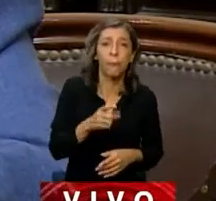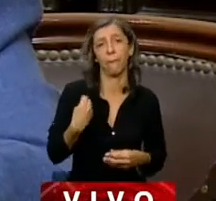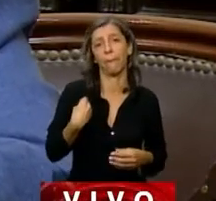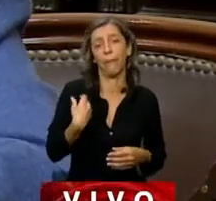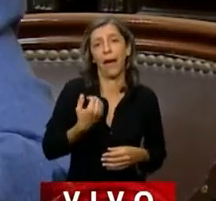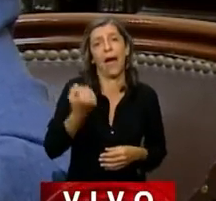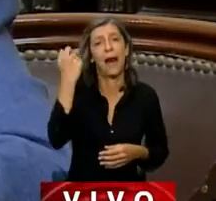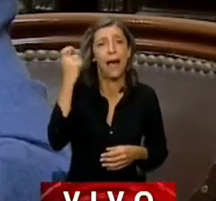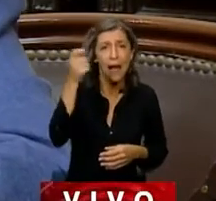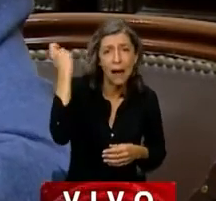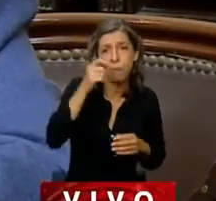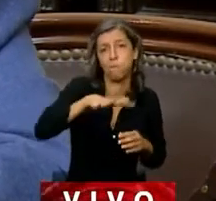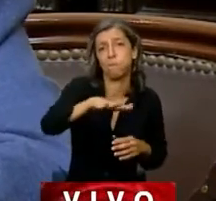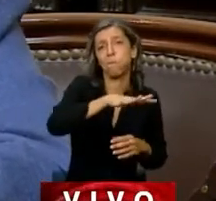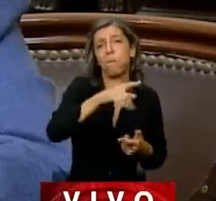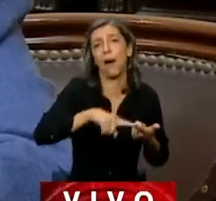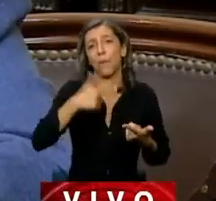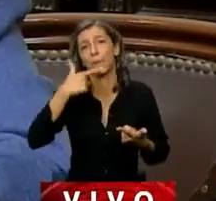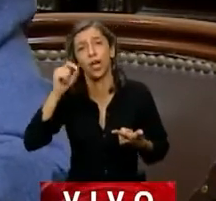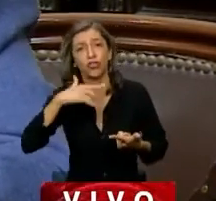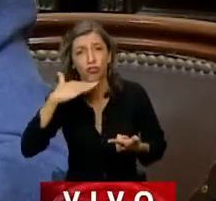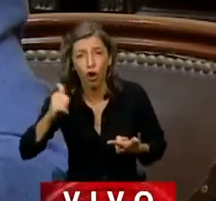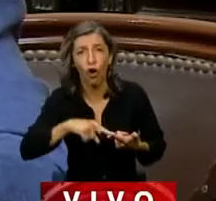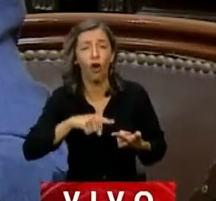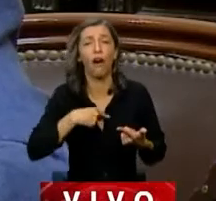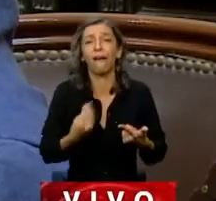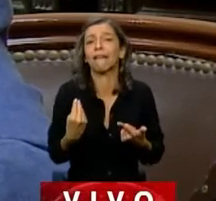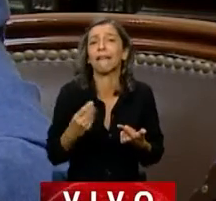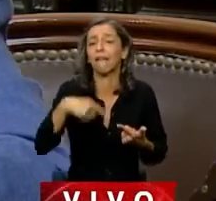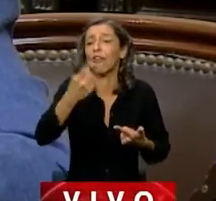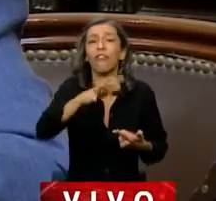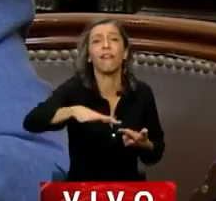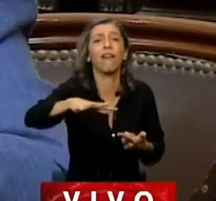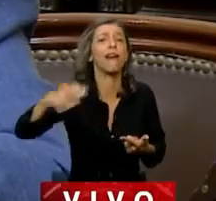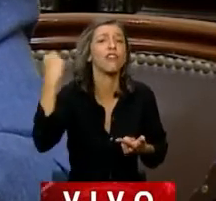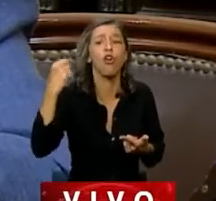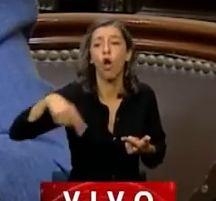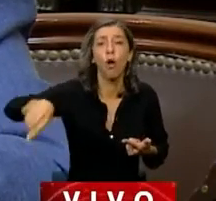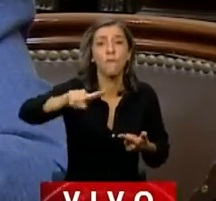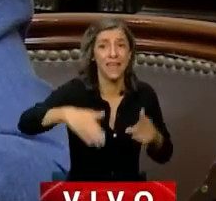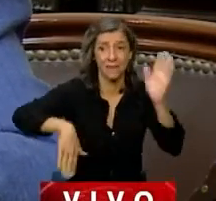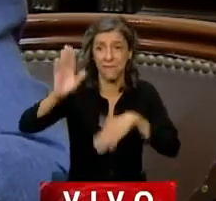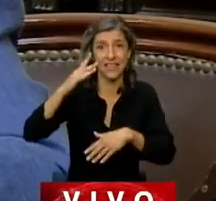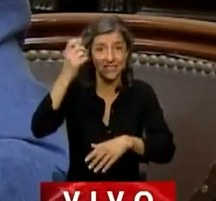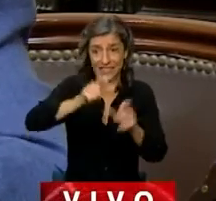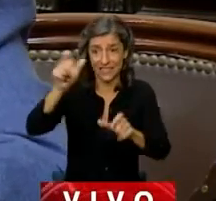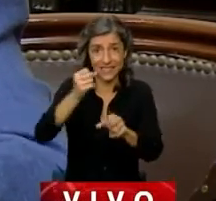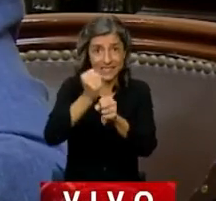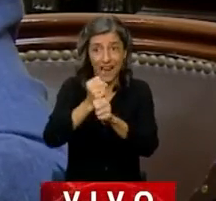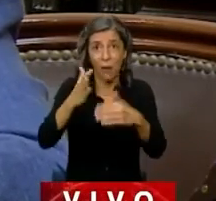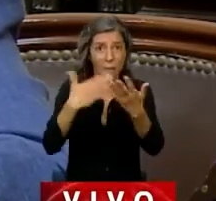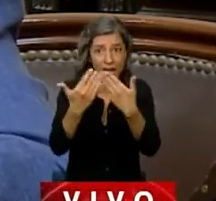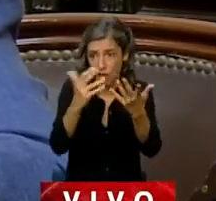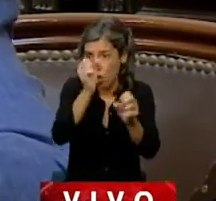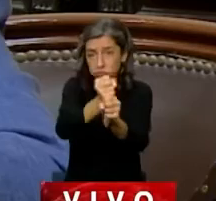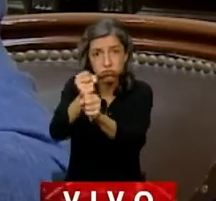dólar soja. ¿Qué pasa con las economías regionales que son las que concentran la mayor cantidad de mano de obra? ¿Qué pasa con todo ese tipo